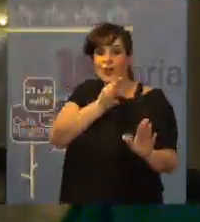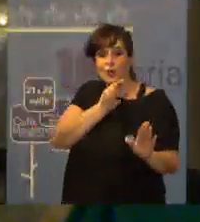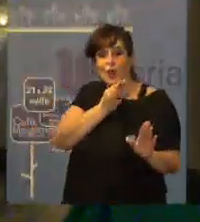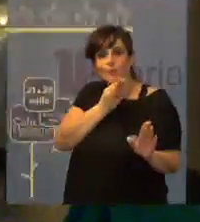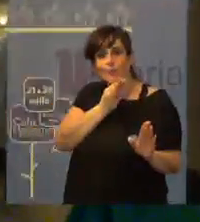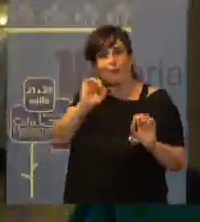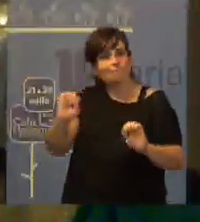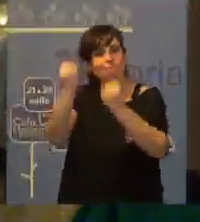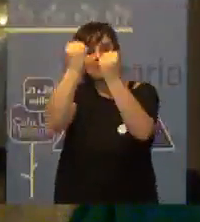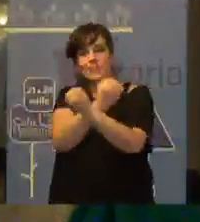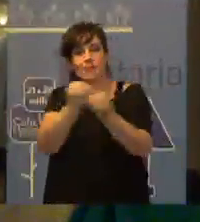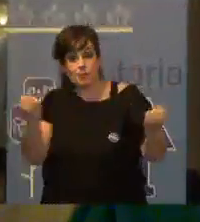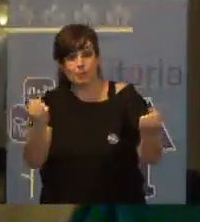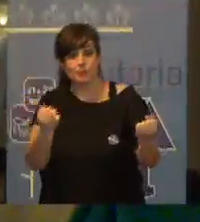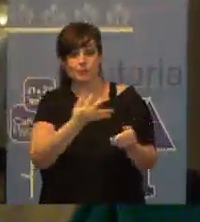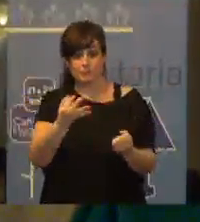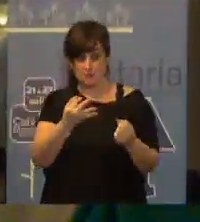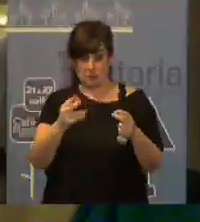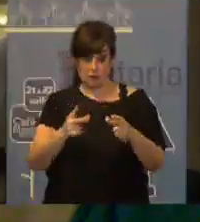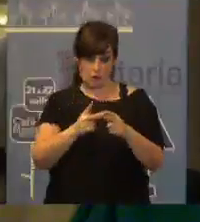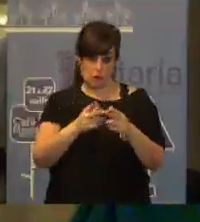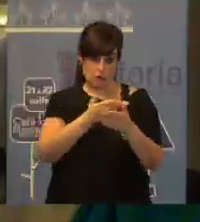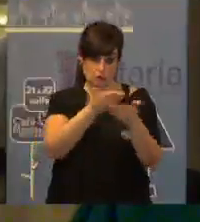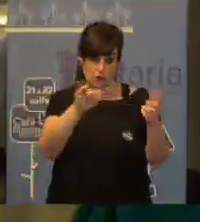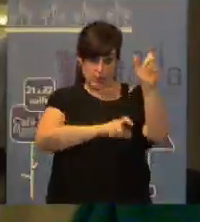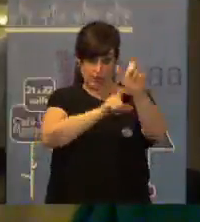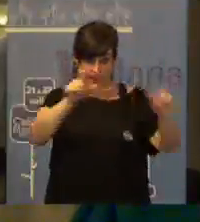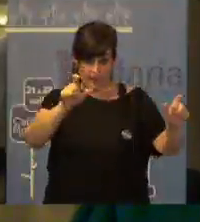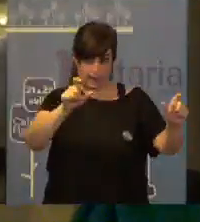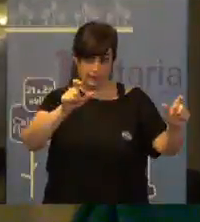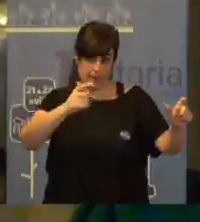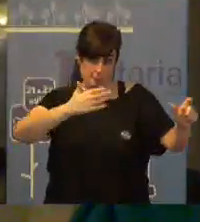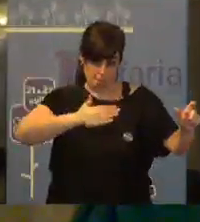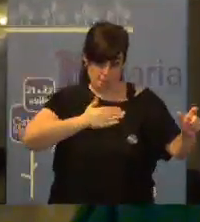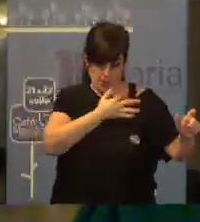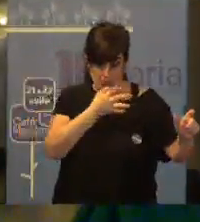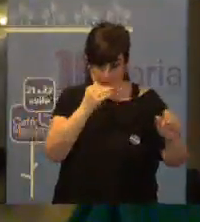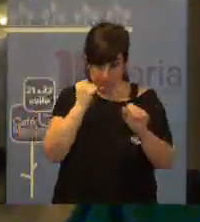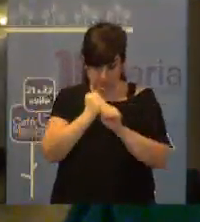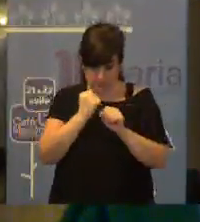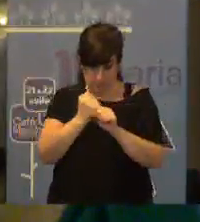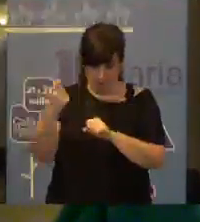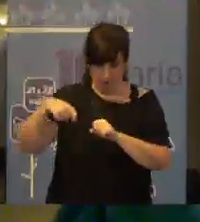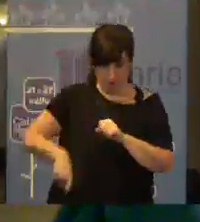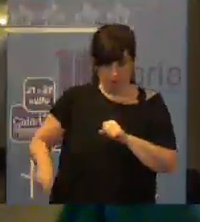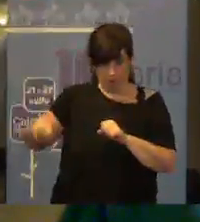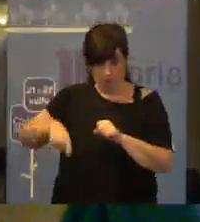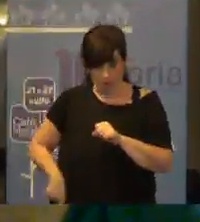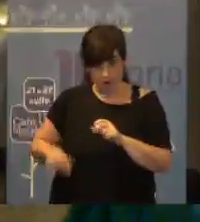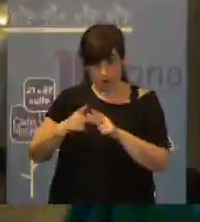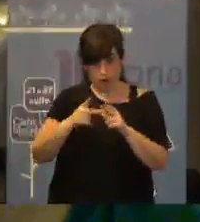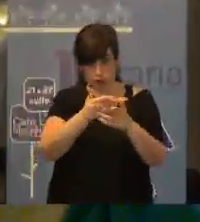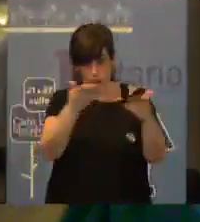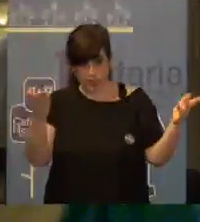diagnóstico correcto, esta sociedade de propietarios e xente que vive do seu traballo sigue existindo, esta